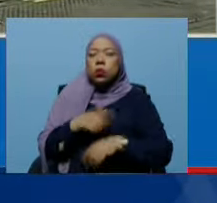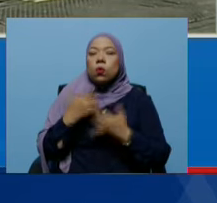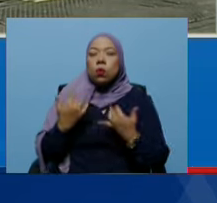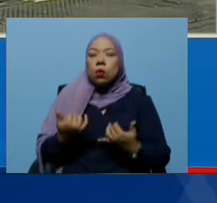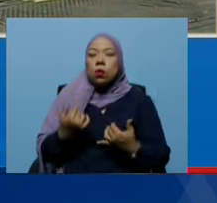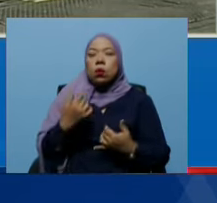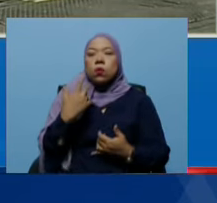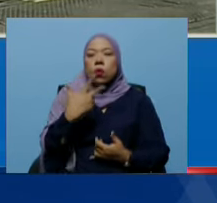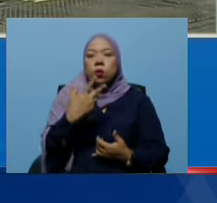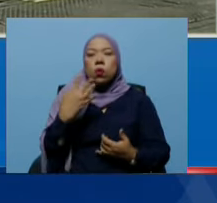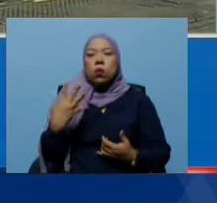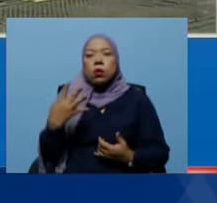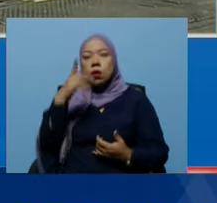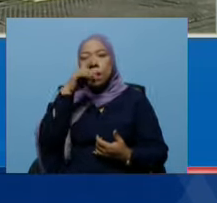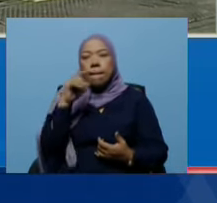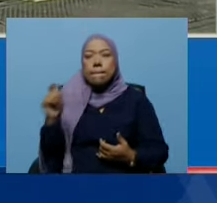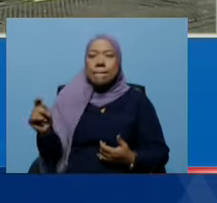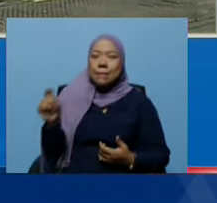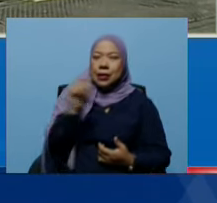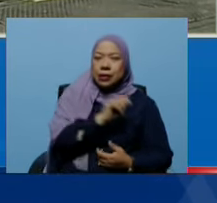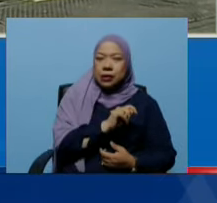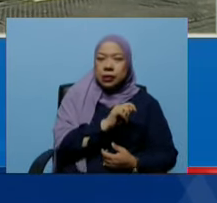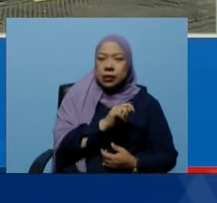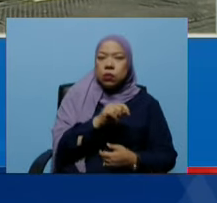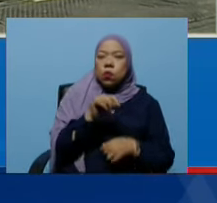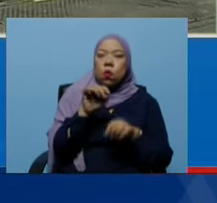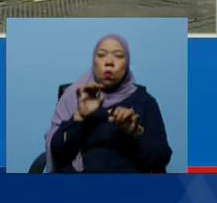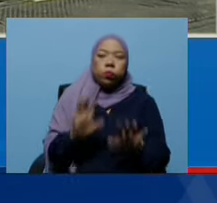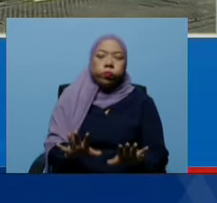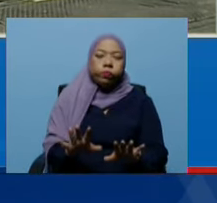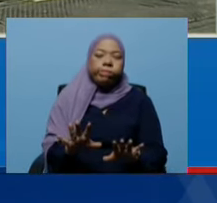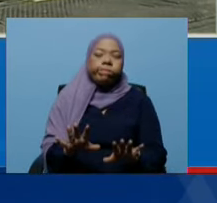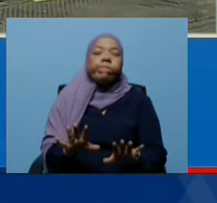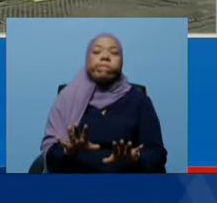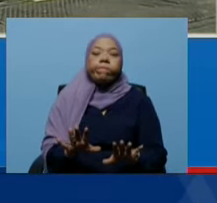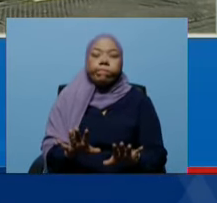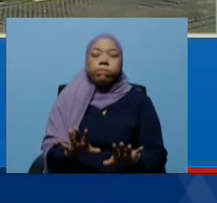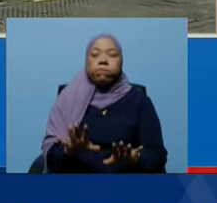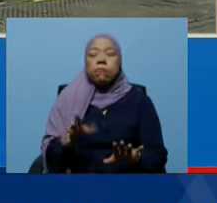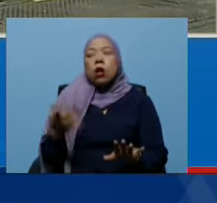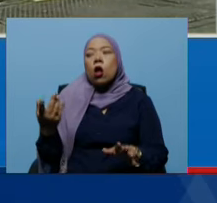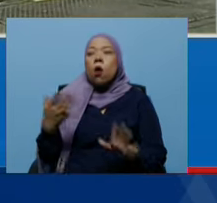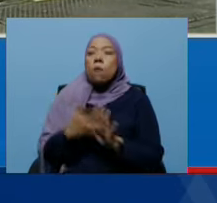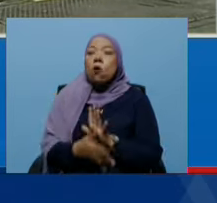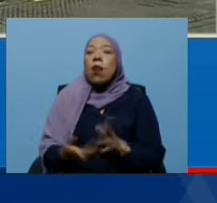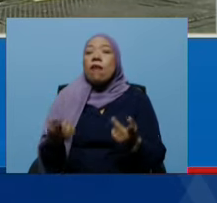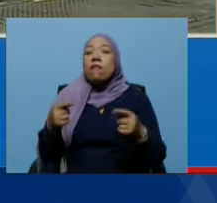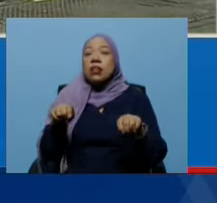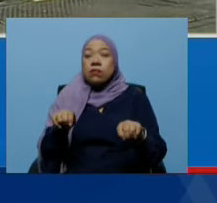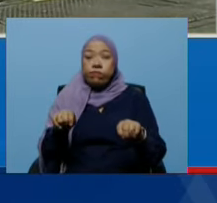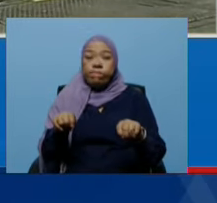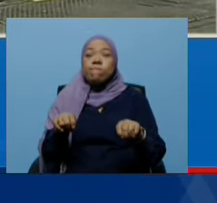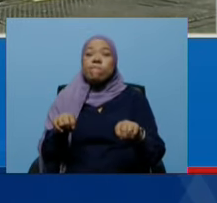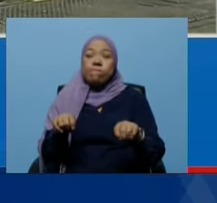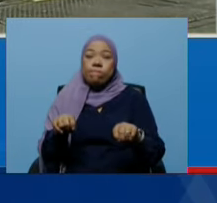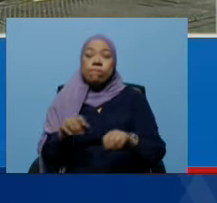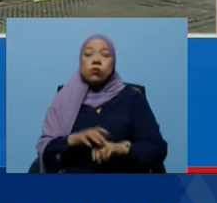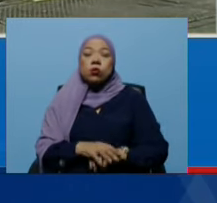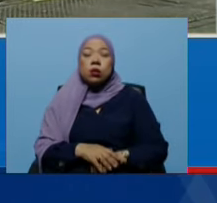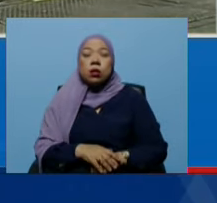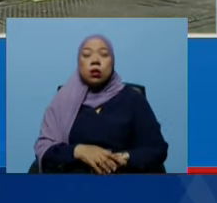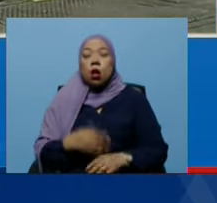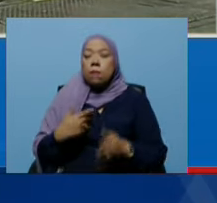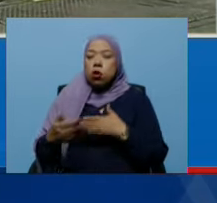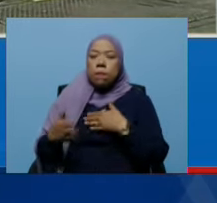aproximadamente 34 meses sin operaciones. Eso motivado y a pesar pues de